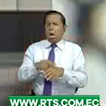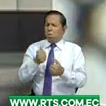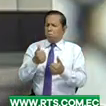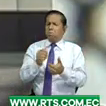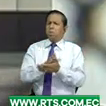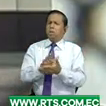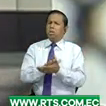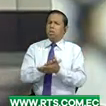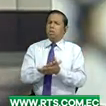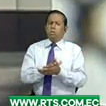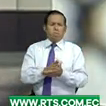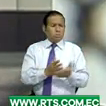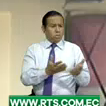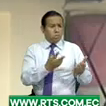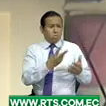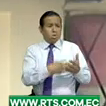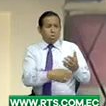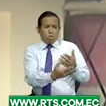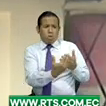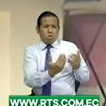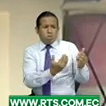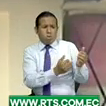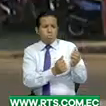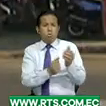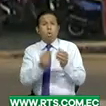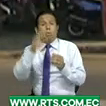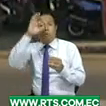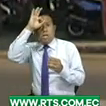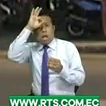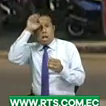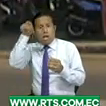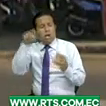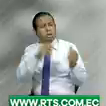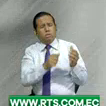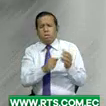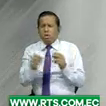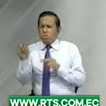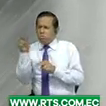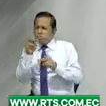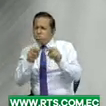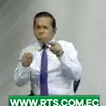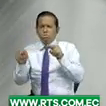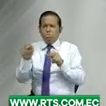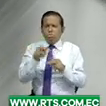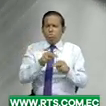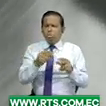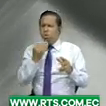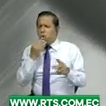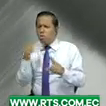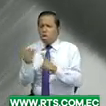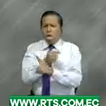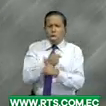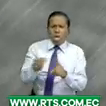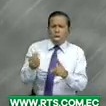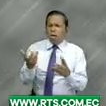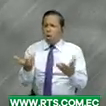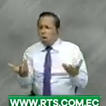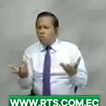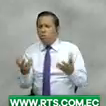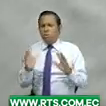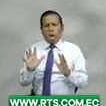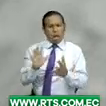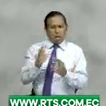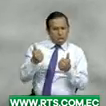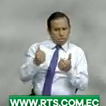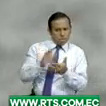tranquilo. Lo llevaron al centro médico de la ciudad, donde lo evaluaron y determinaron que no había sufrido ningún tipo de lesión o heridas. Y así regresaron